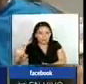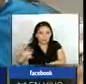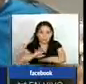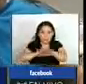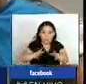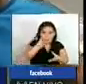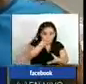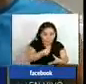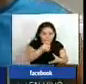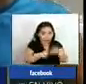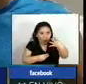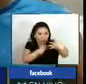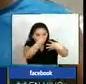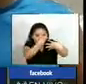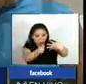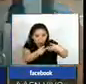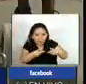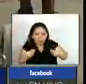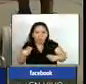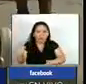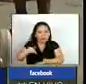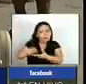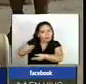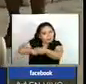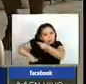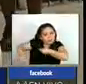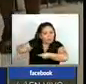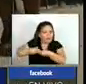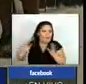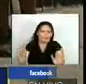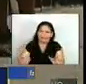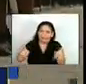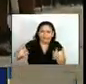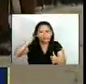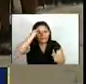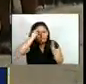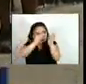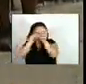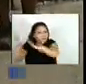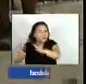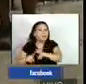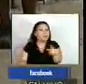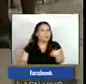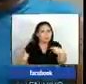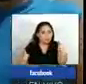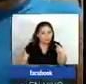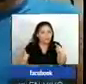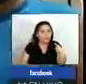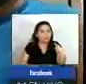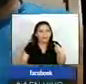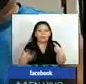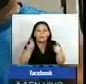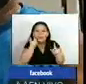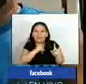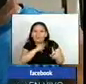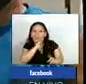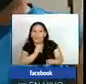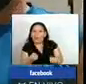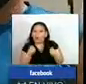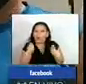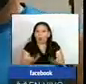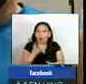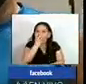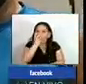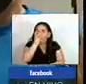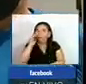cuatro días me lo dieran. Entonces no tiene sentido. Una, el enfermo, ¿cómo va a estar sin